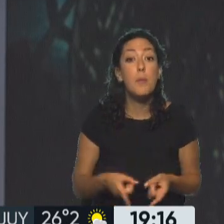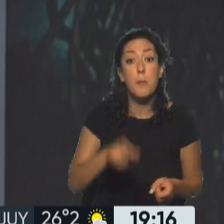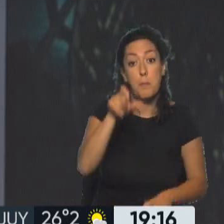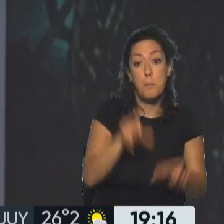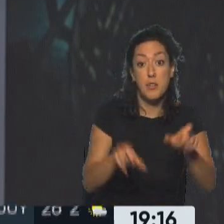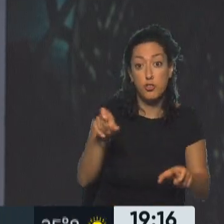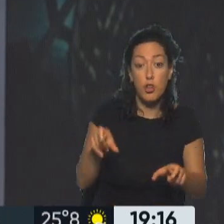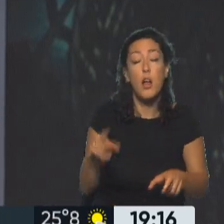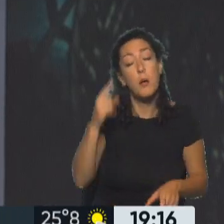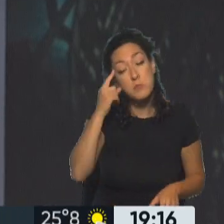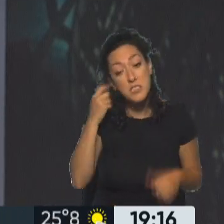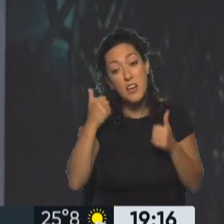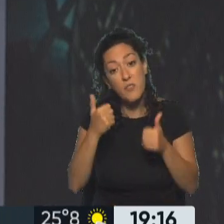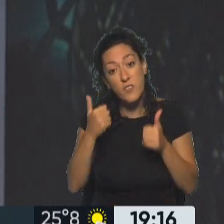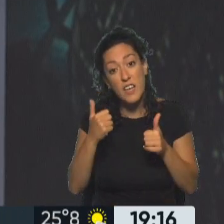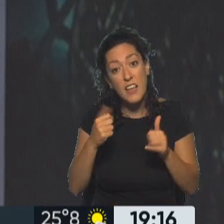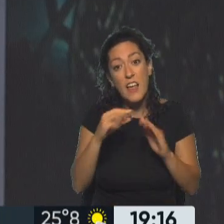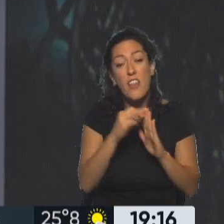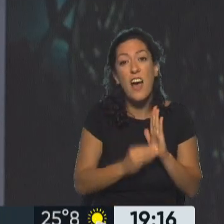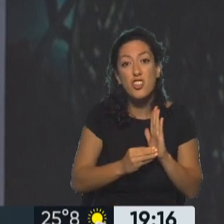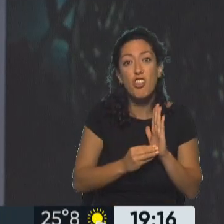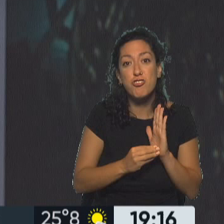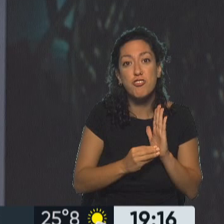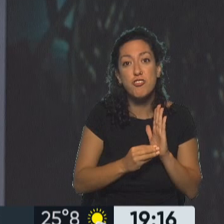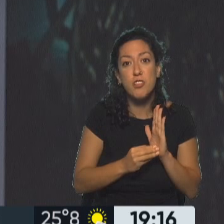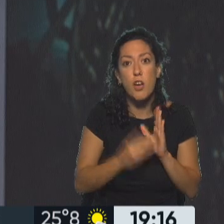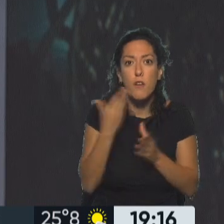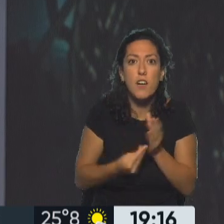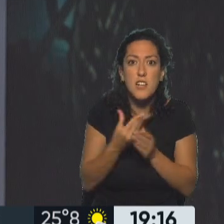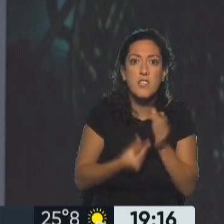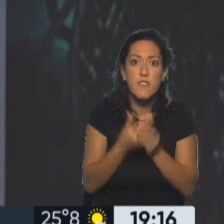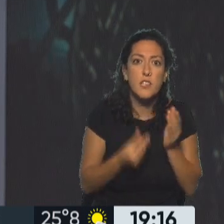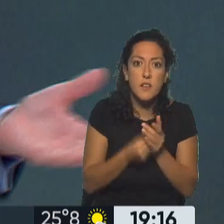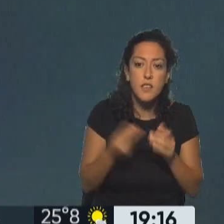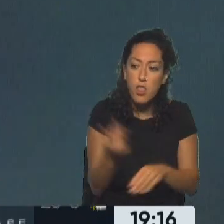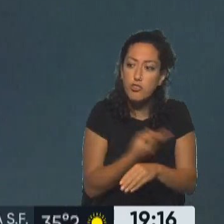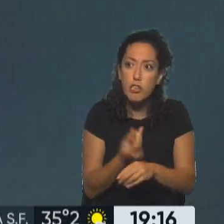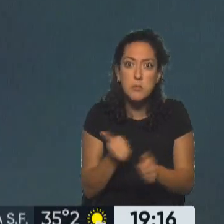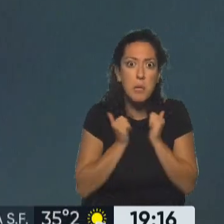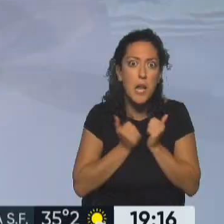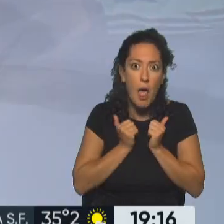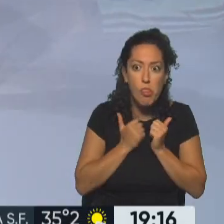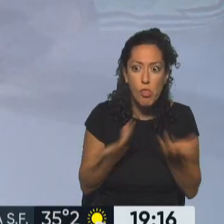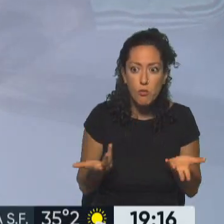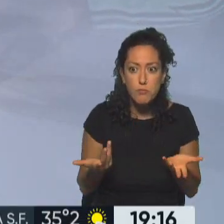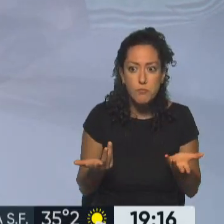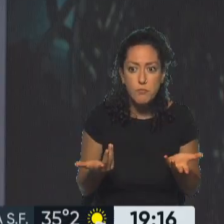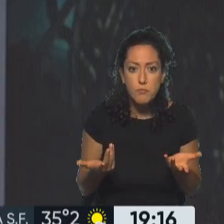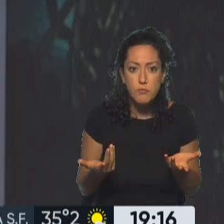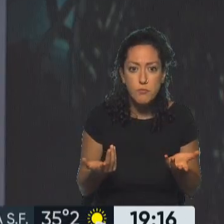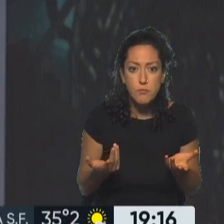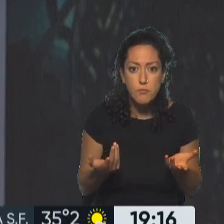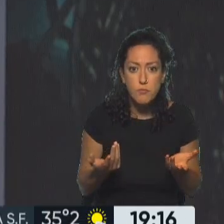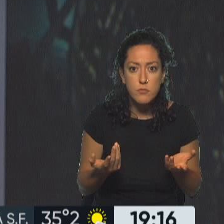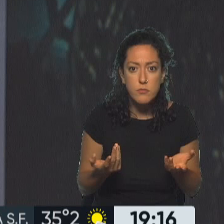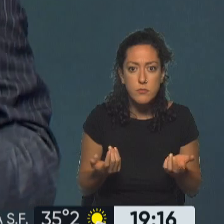de buena fe, cargaba los datos y le daba error, le tiraba error y estuvo esperando 2 horas allí y 2 horas y media. Es un, te